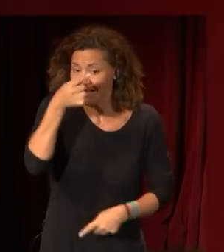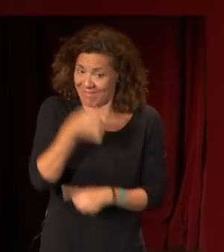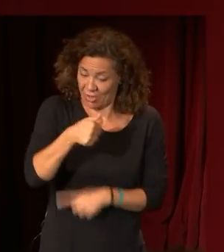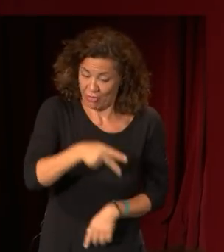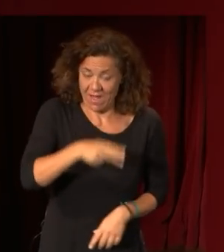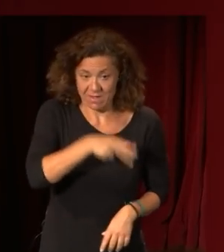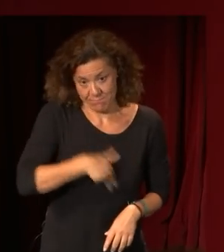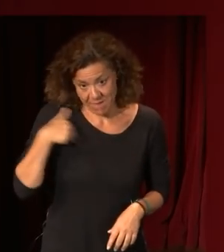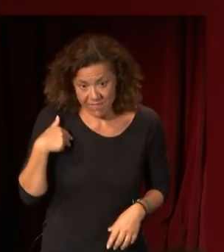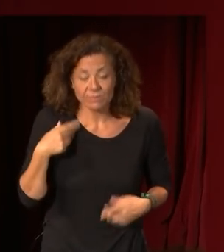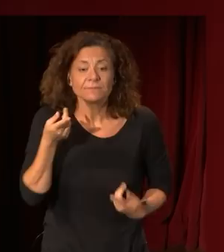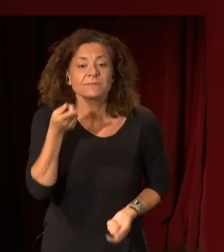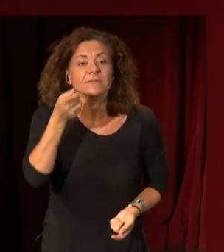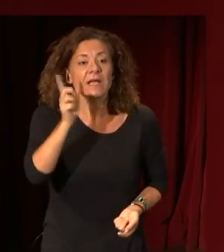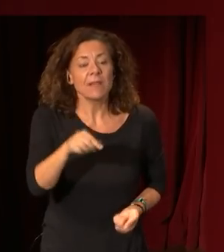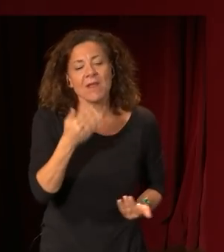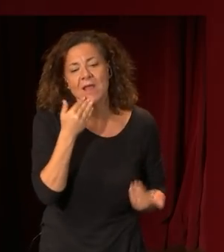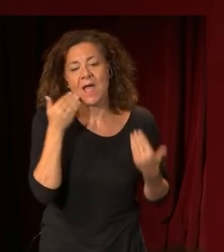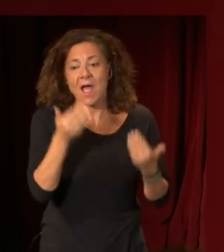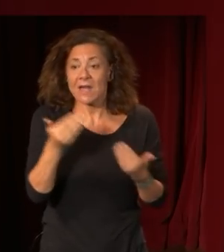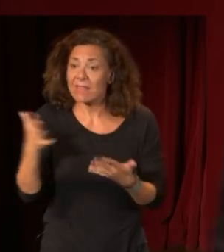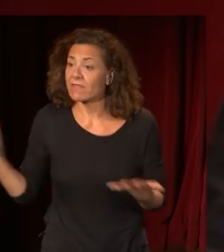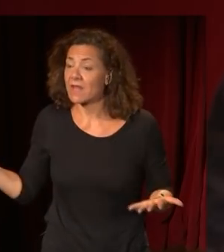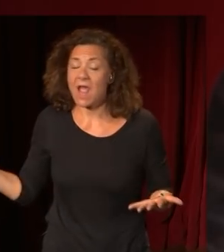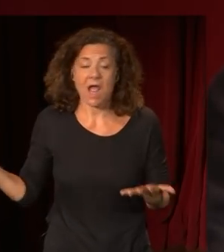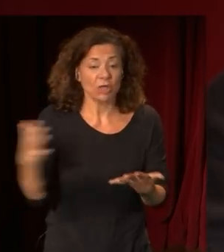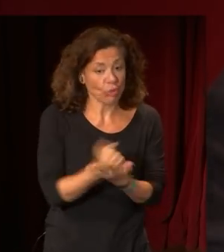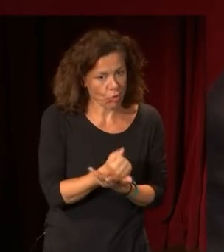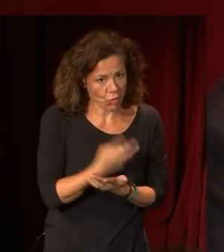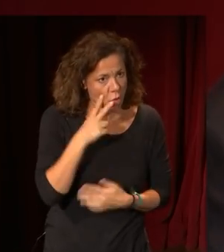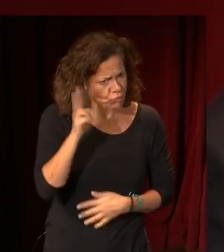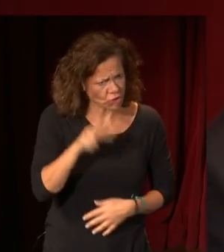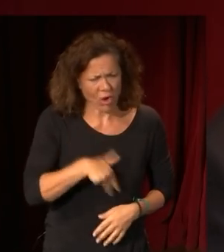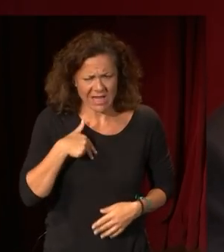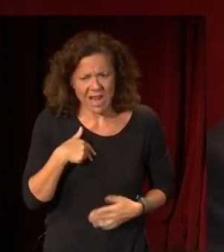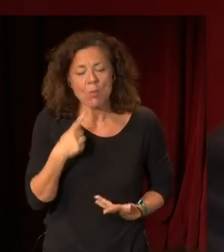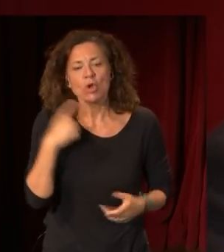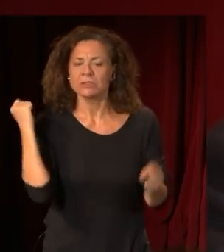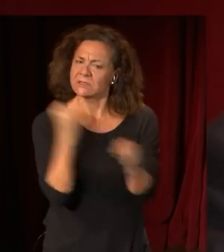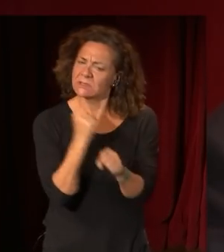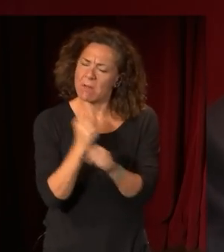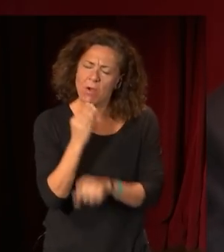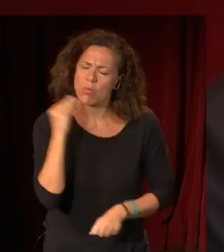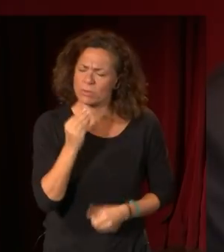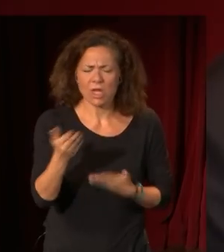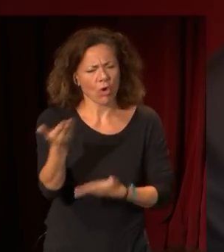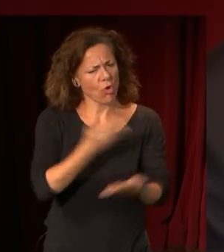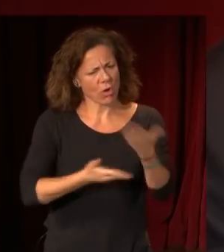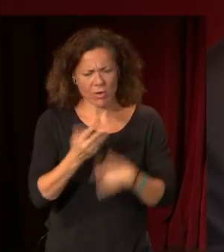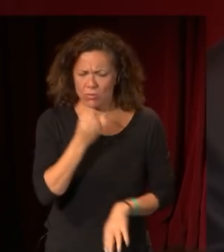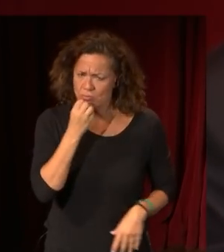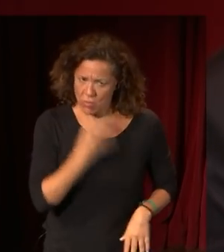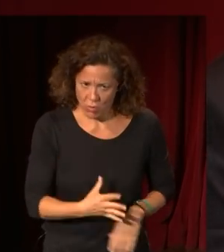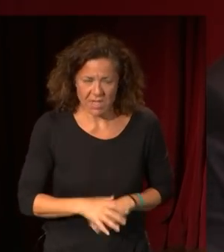y también la gracia también a todo el museo por su trabajo magnífico por su colaboración magnífica